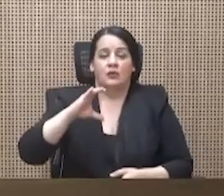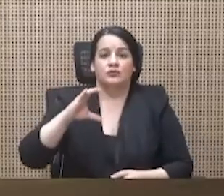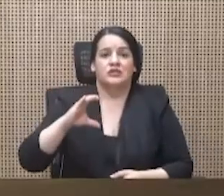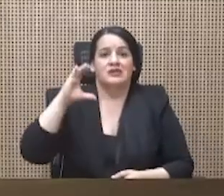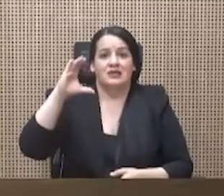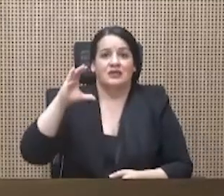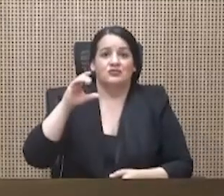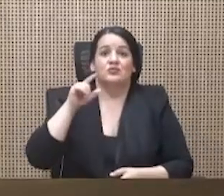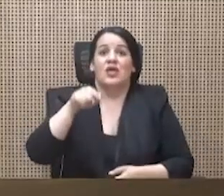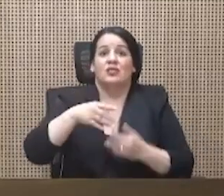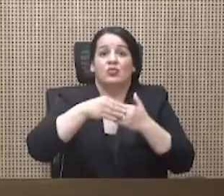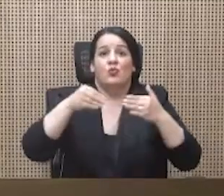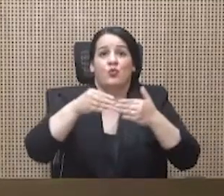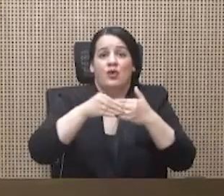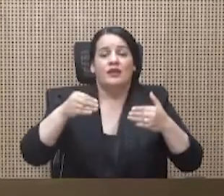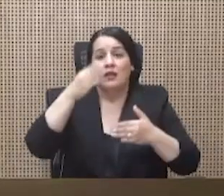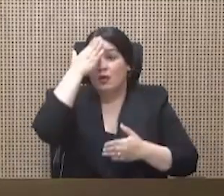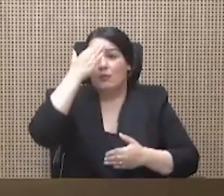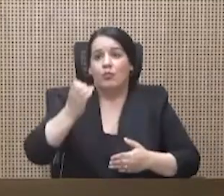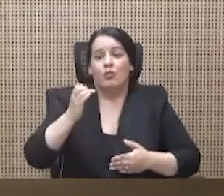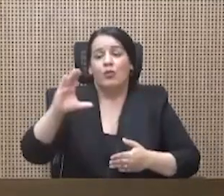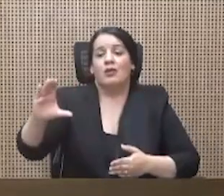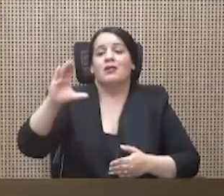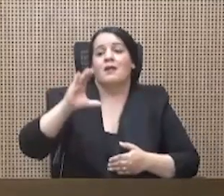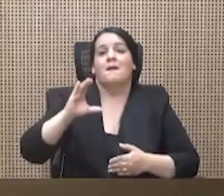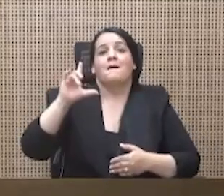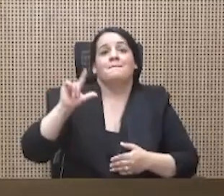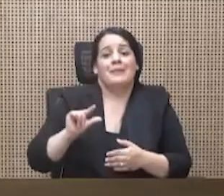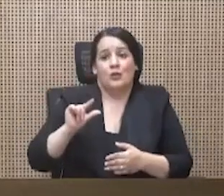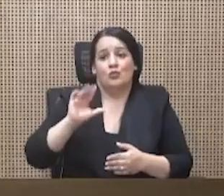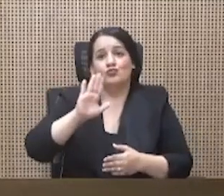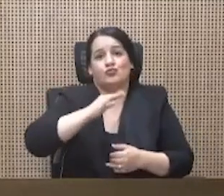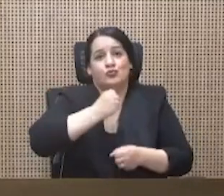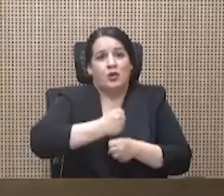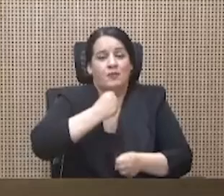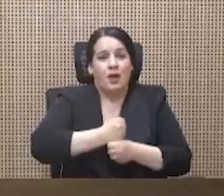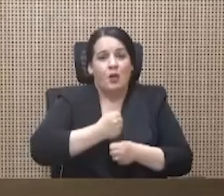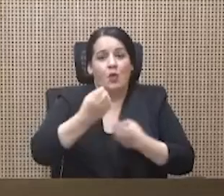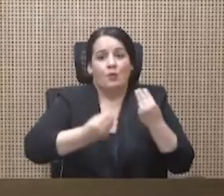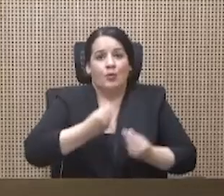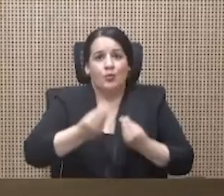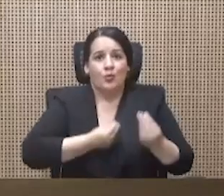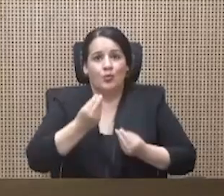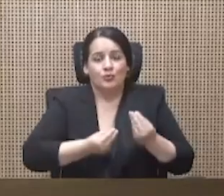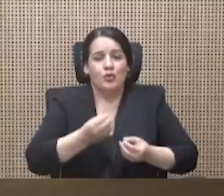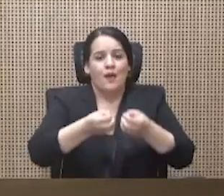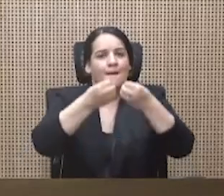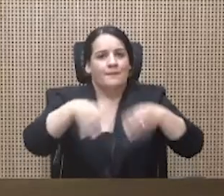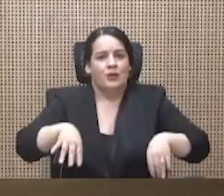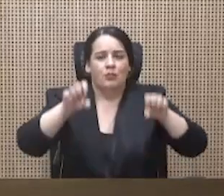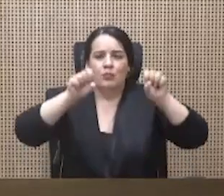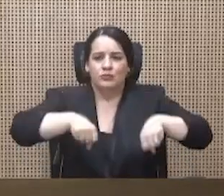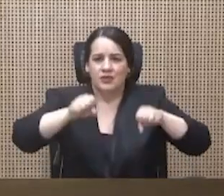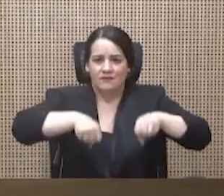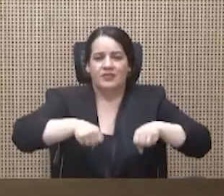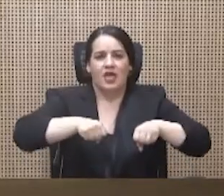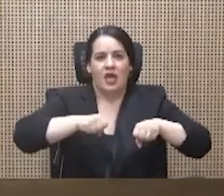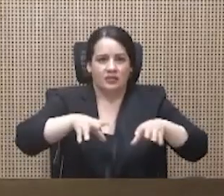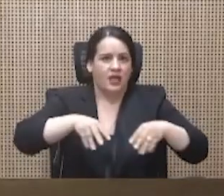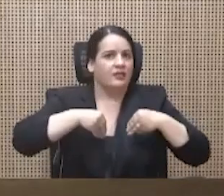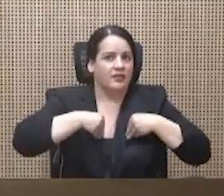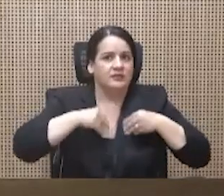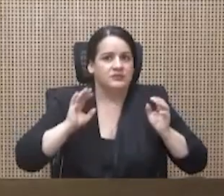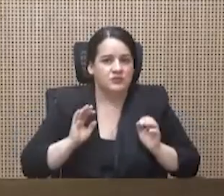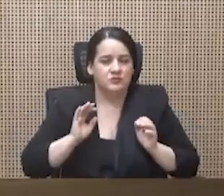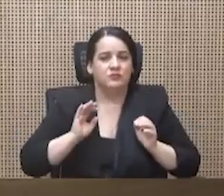en dólares, ya que reciben menos por su trabajo o producción, pierden capacidad adquisitiva y